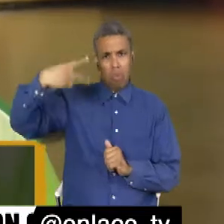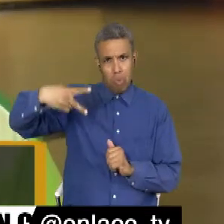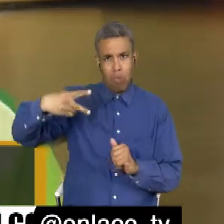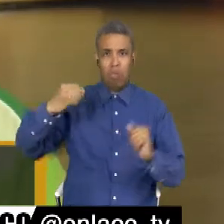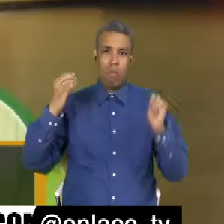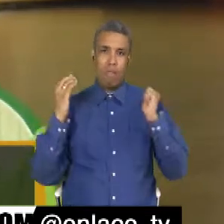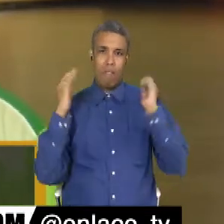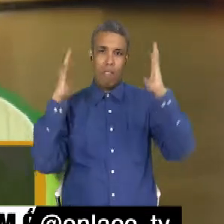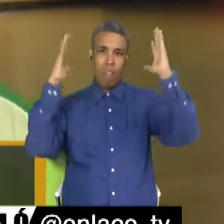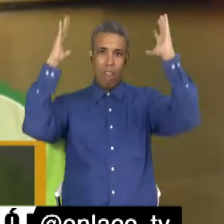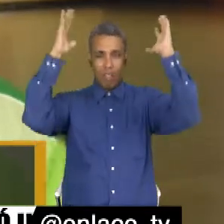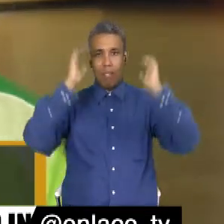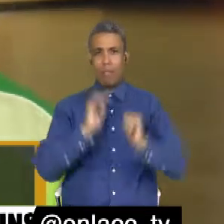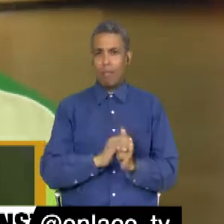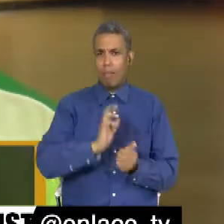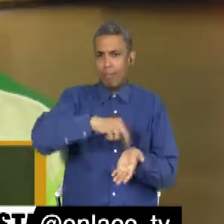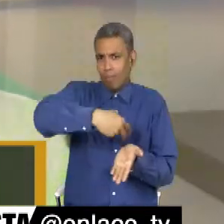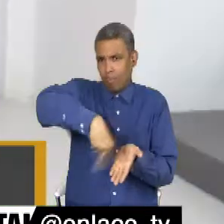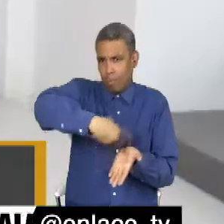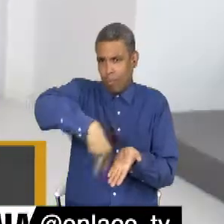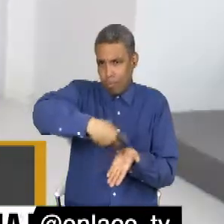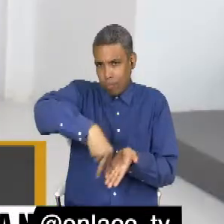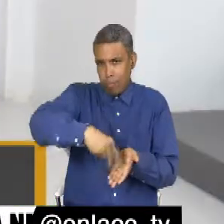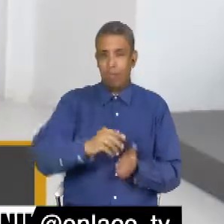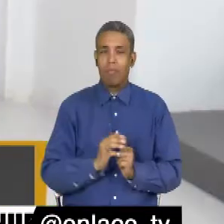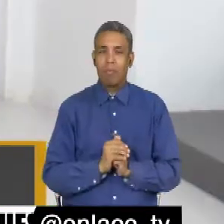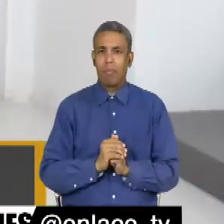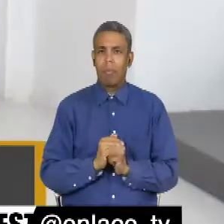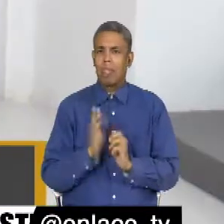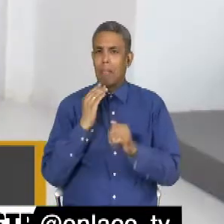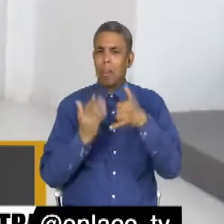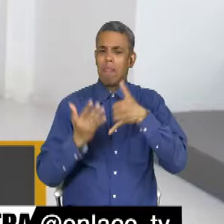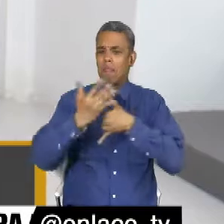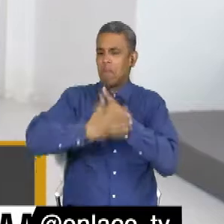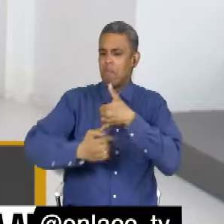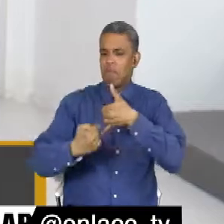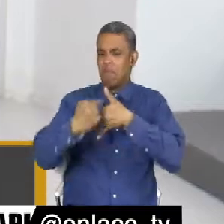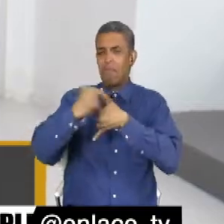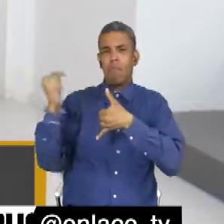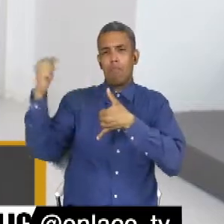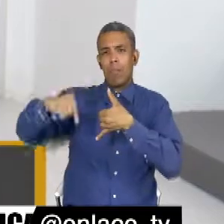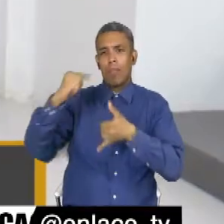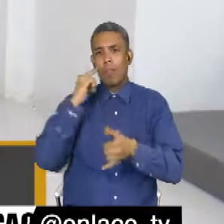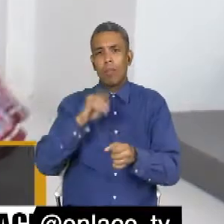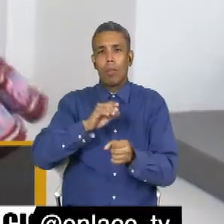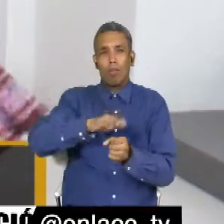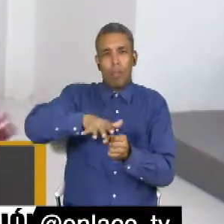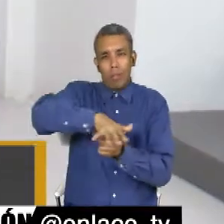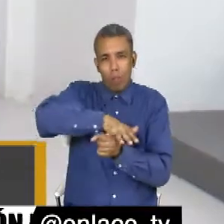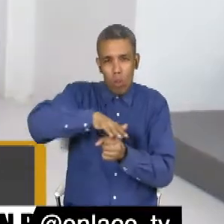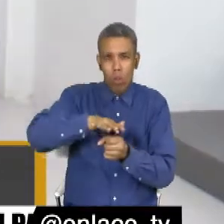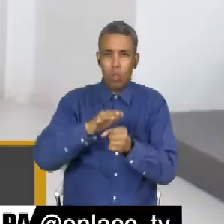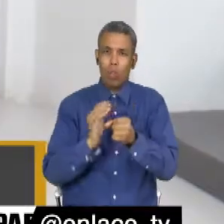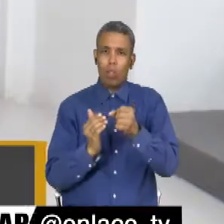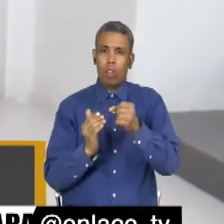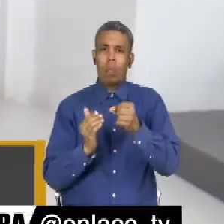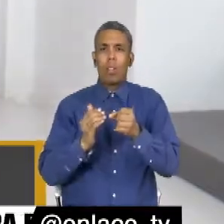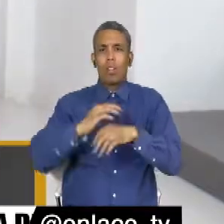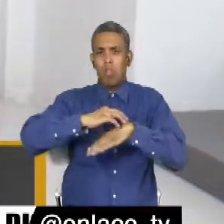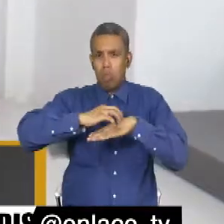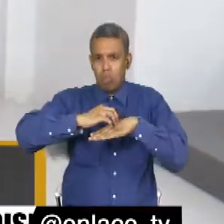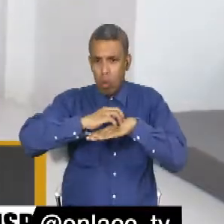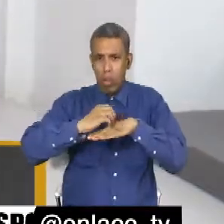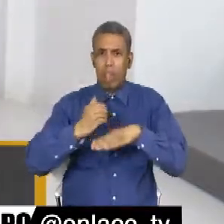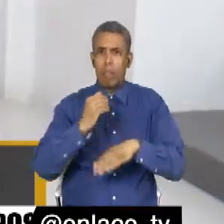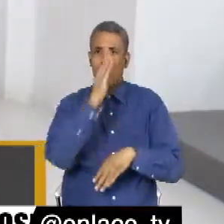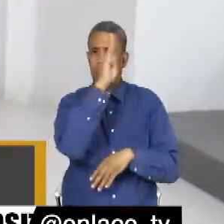pareja. Y tenemos la representación de Cundinamarca, del Tolima, de Barranquilla, de